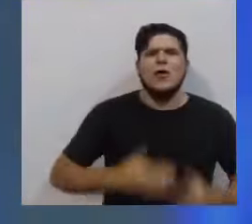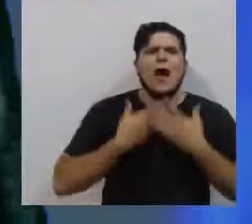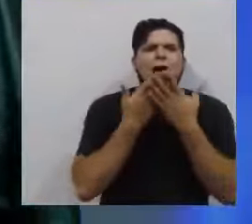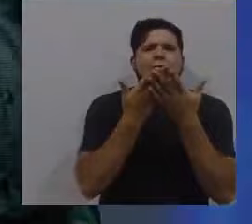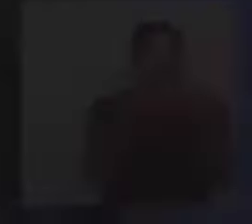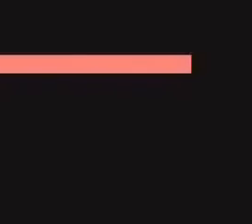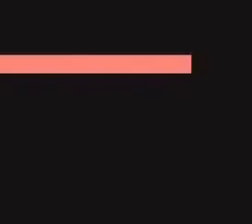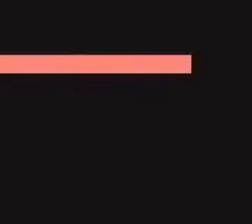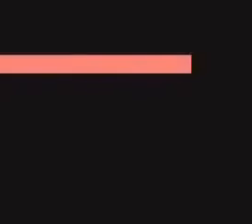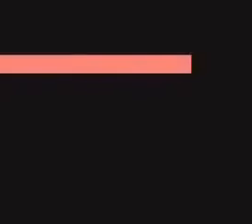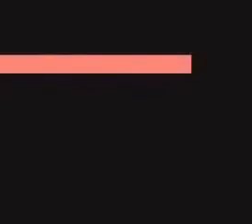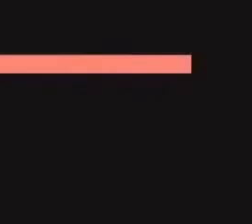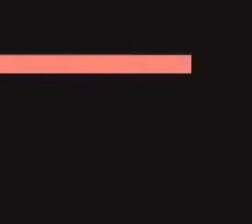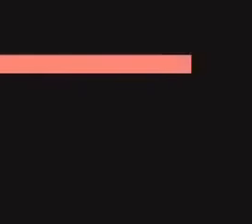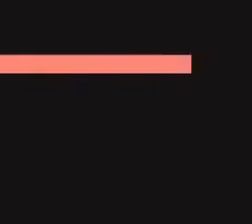a todos